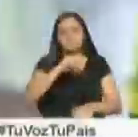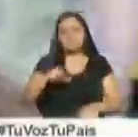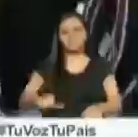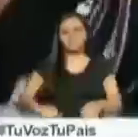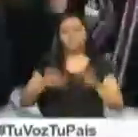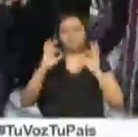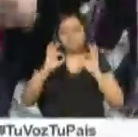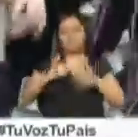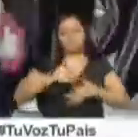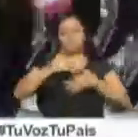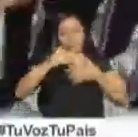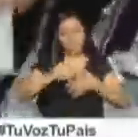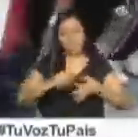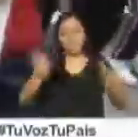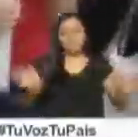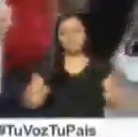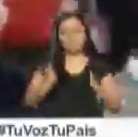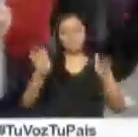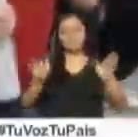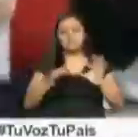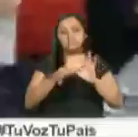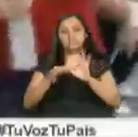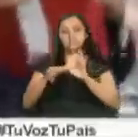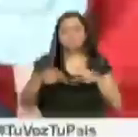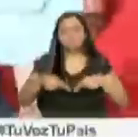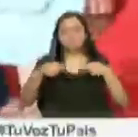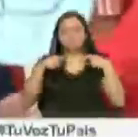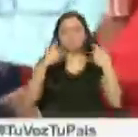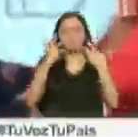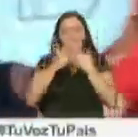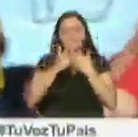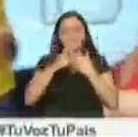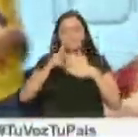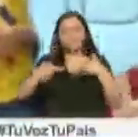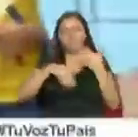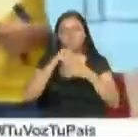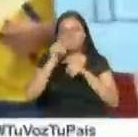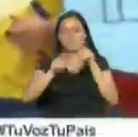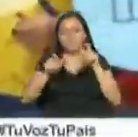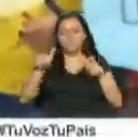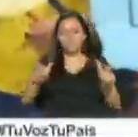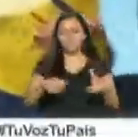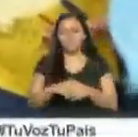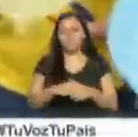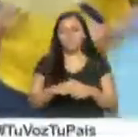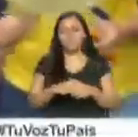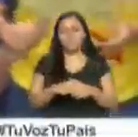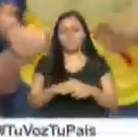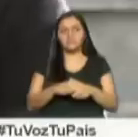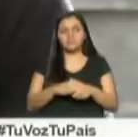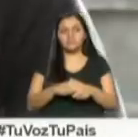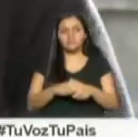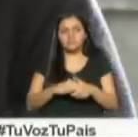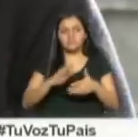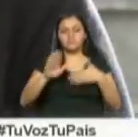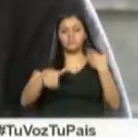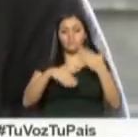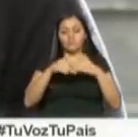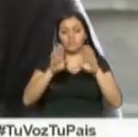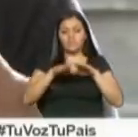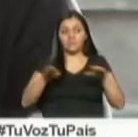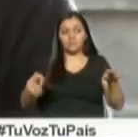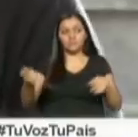y comportamientos que fomenten una convivencia armónica en la ciudadanía. Esta movilización de estudiantes de entonces es primero